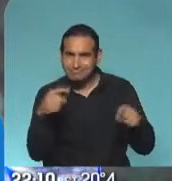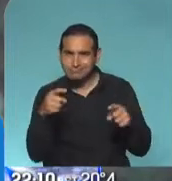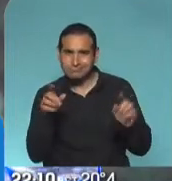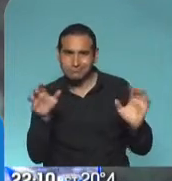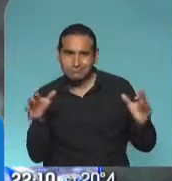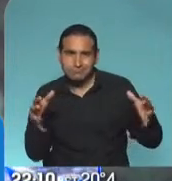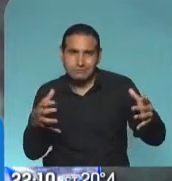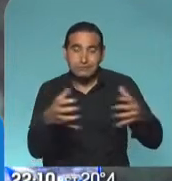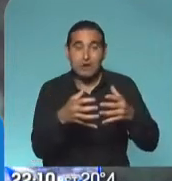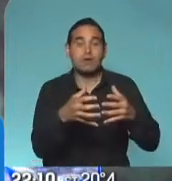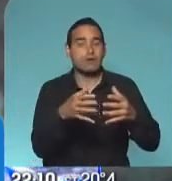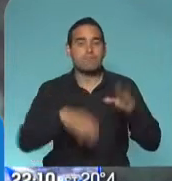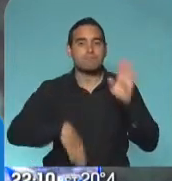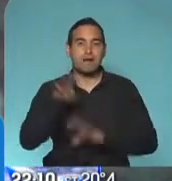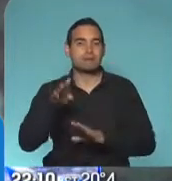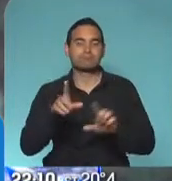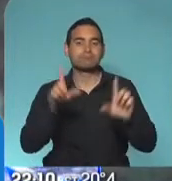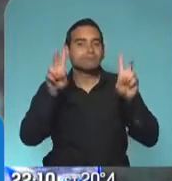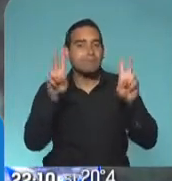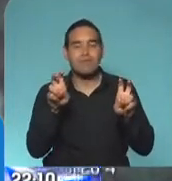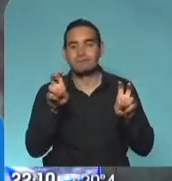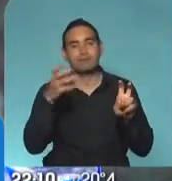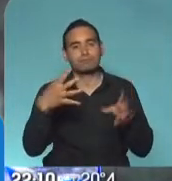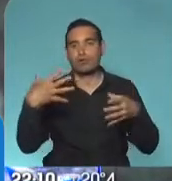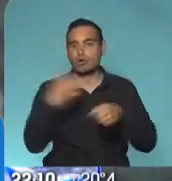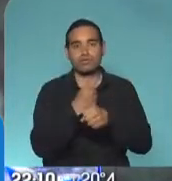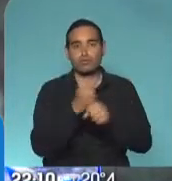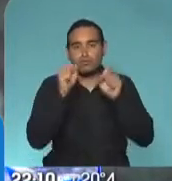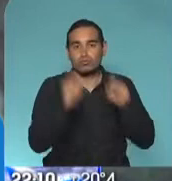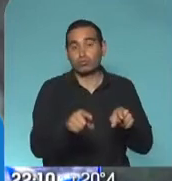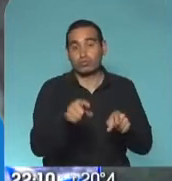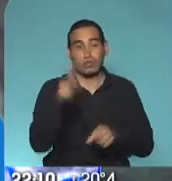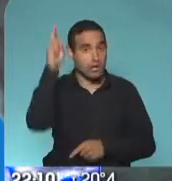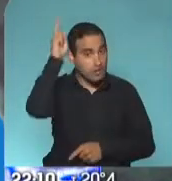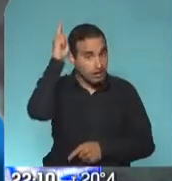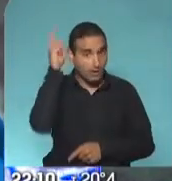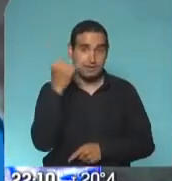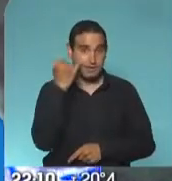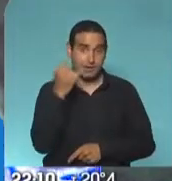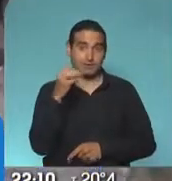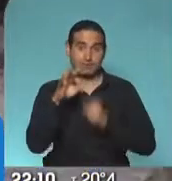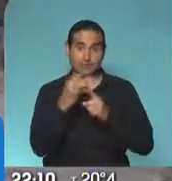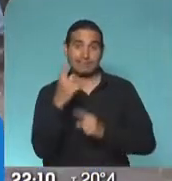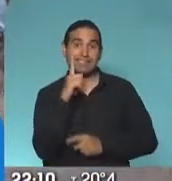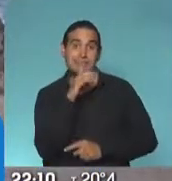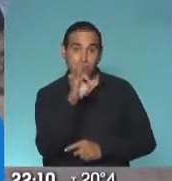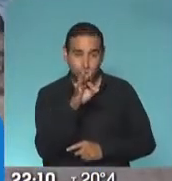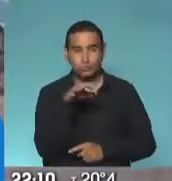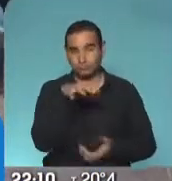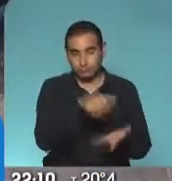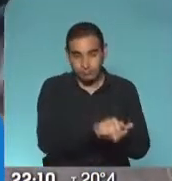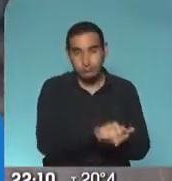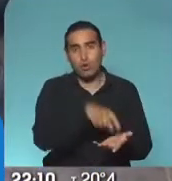que fue adquiriendo mayor protagonista es el tema de los colectivos indígenas, que es lo que hoy tienen tomado Quito y buena parte también de las grandes